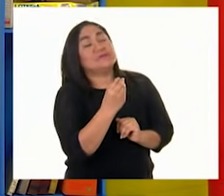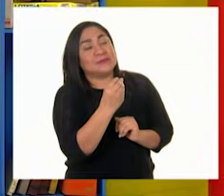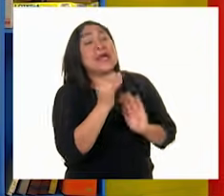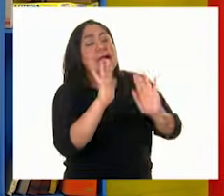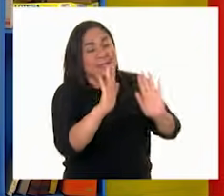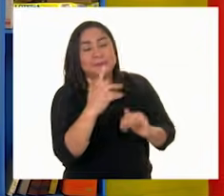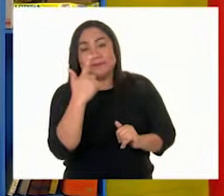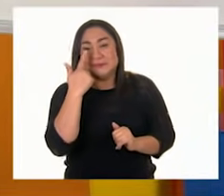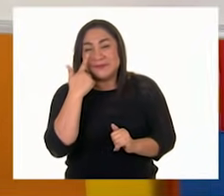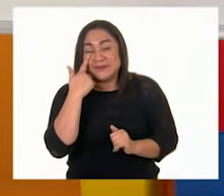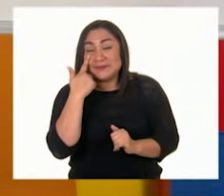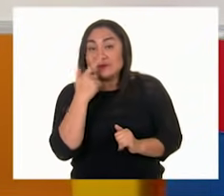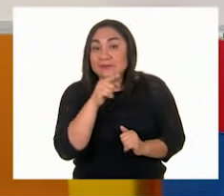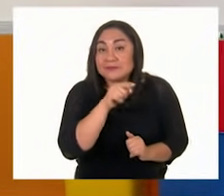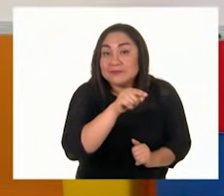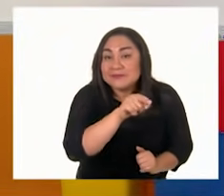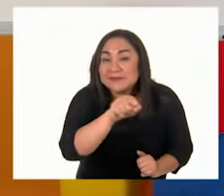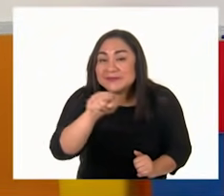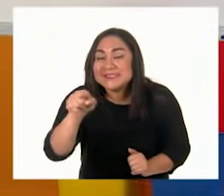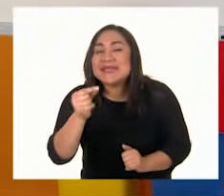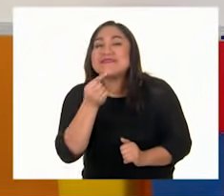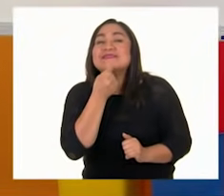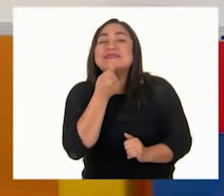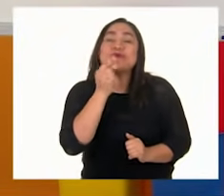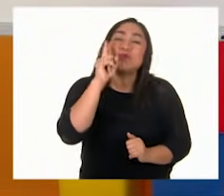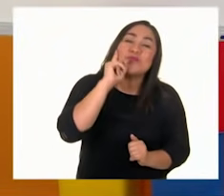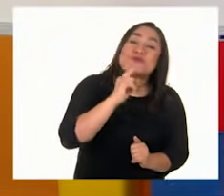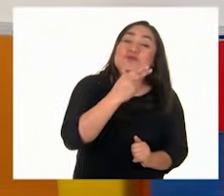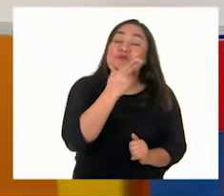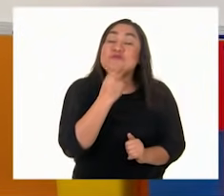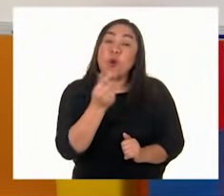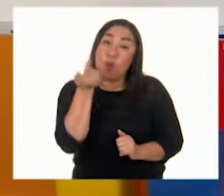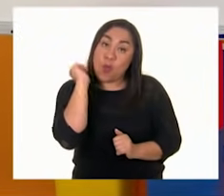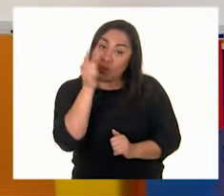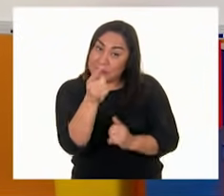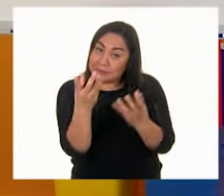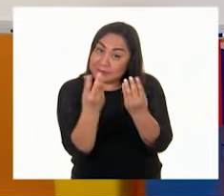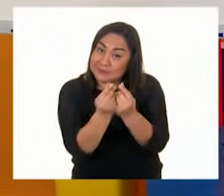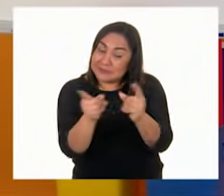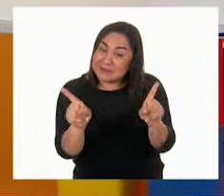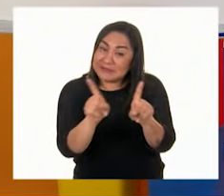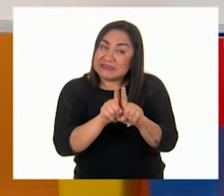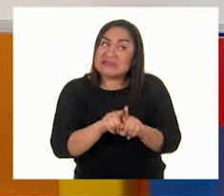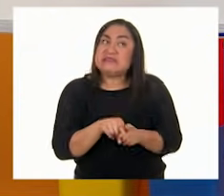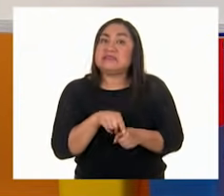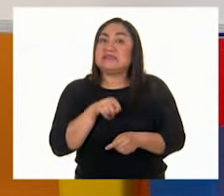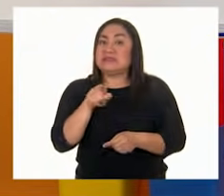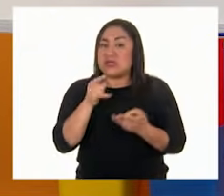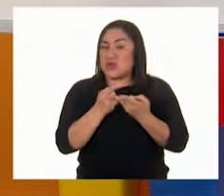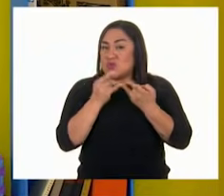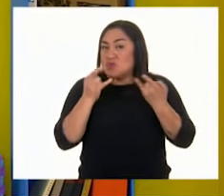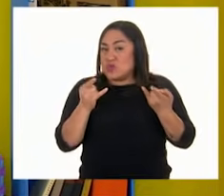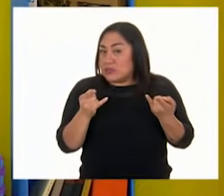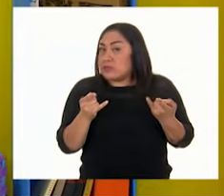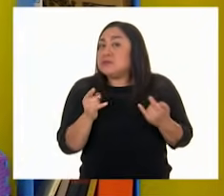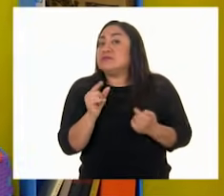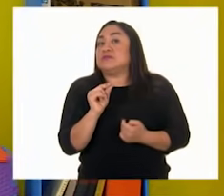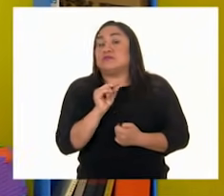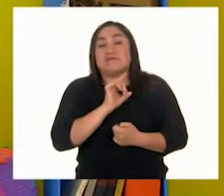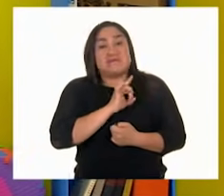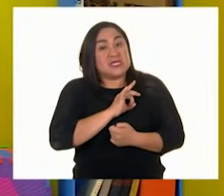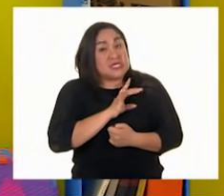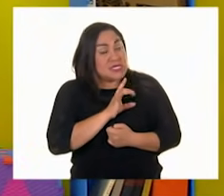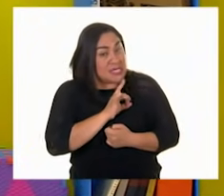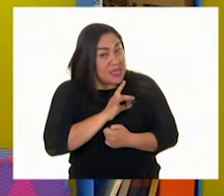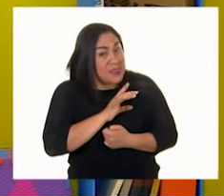niños y niñas, espero que estén junto a alguien, porque esto está terrorífico. Y